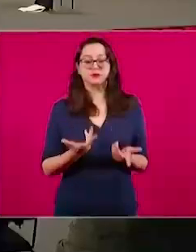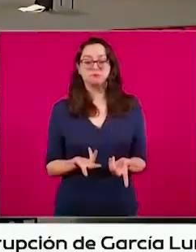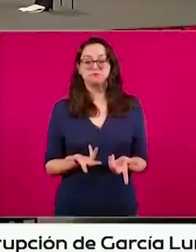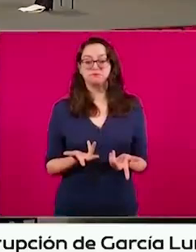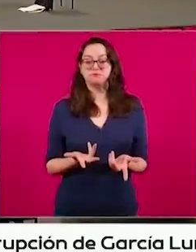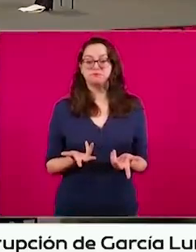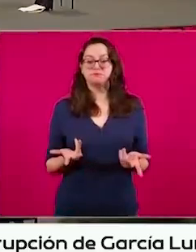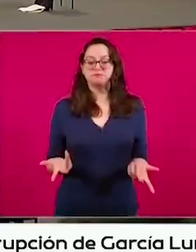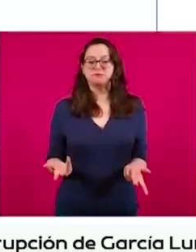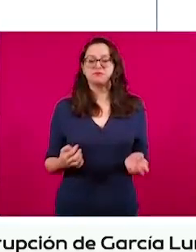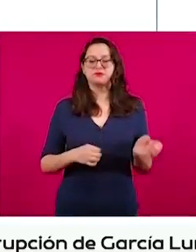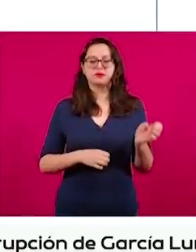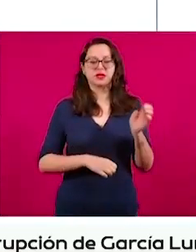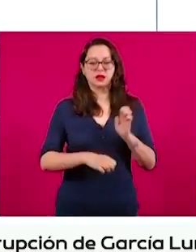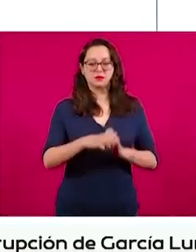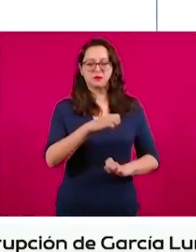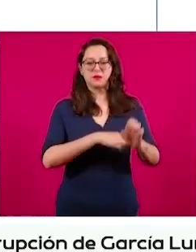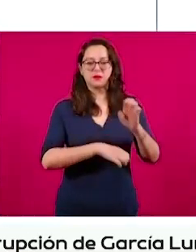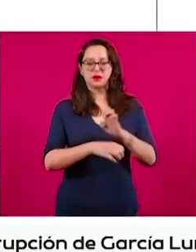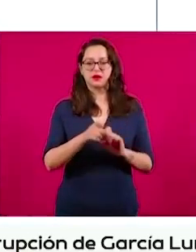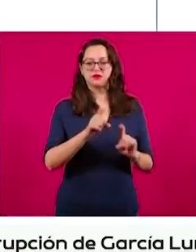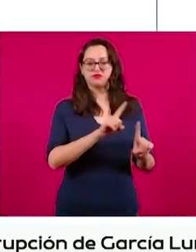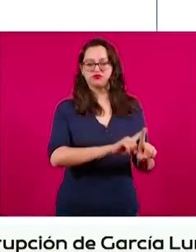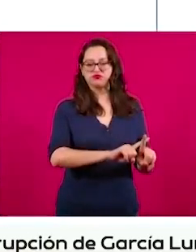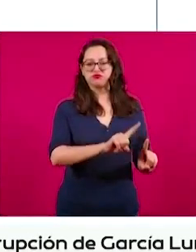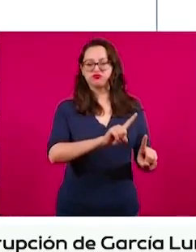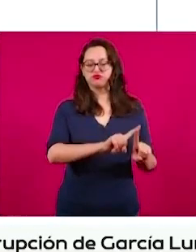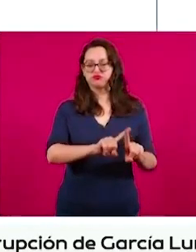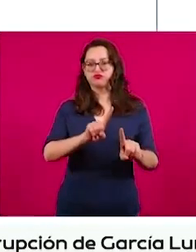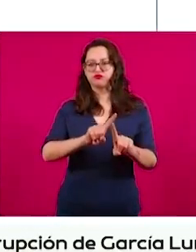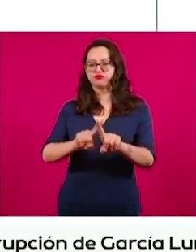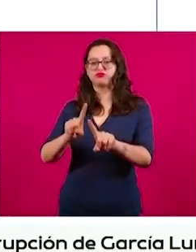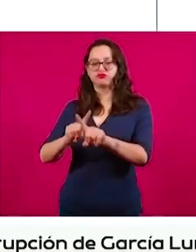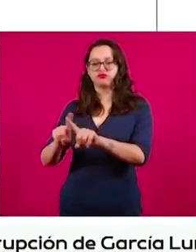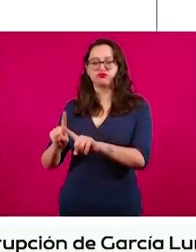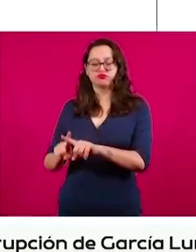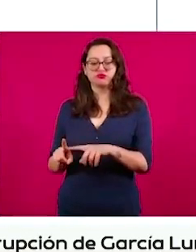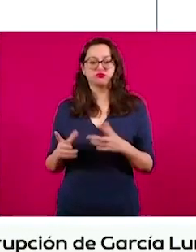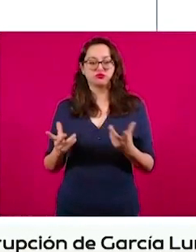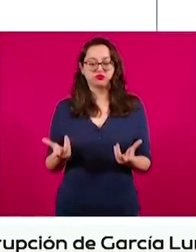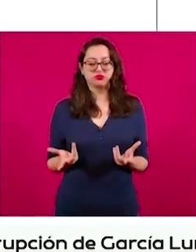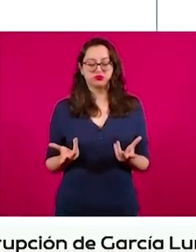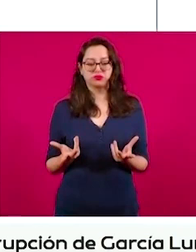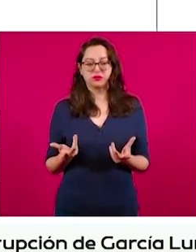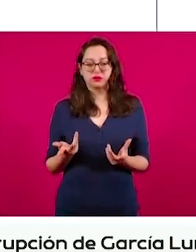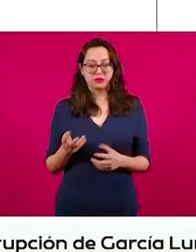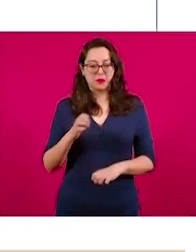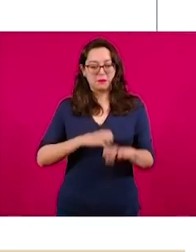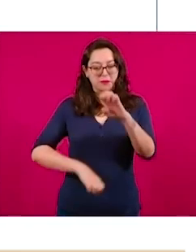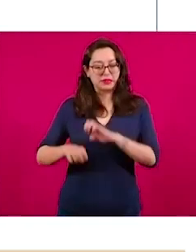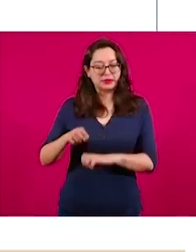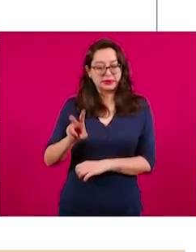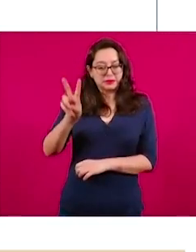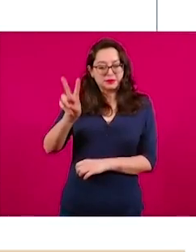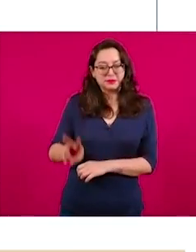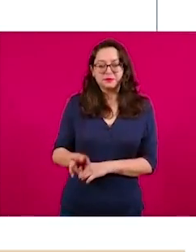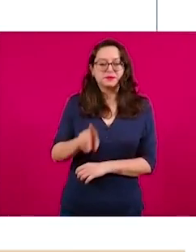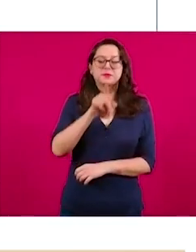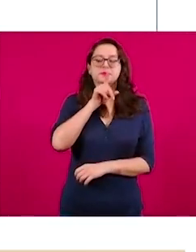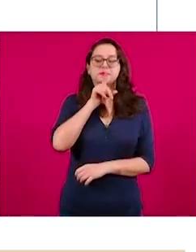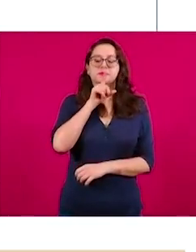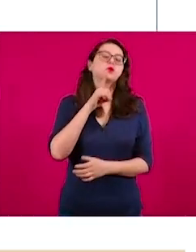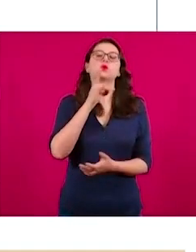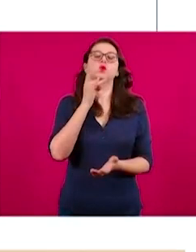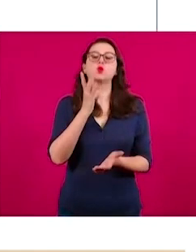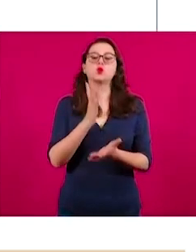Todas esas empresas, no todas, son instrumentales la mayor parte. Y otra parte,